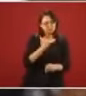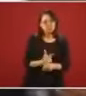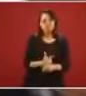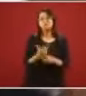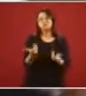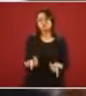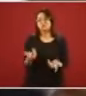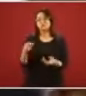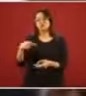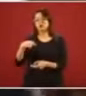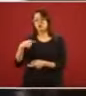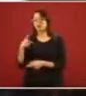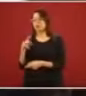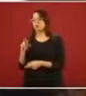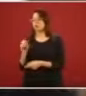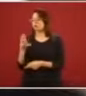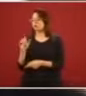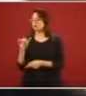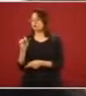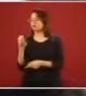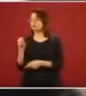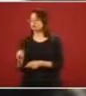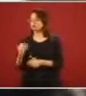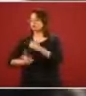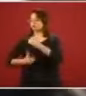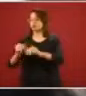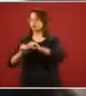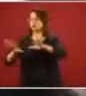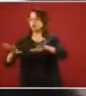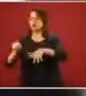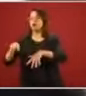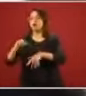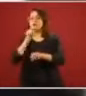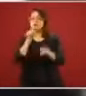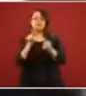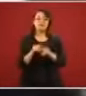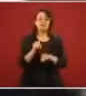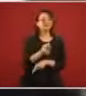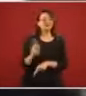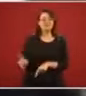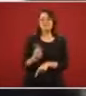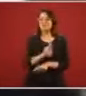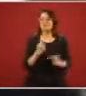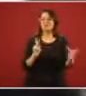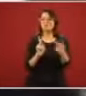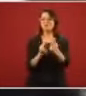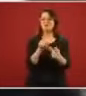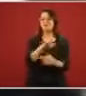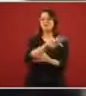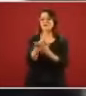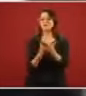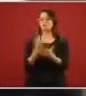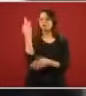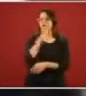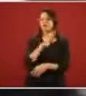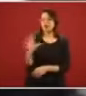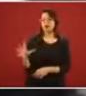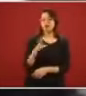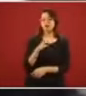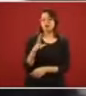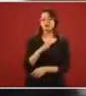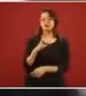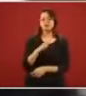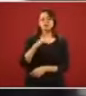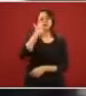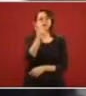en la revista Proceso, sino que es peor porque los recursos públicos fueron comprobados con facturas falsas. Le quiero